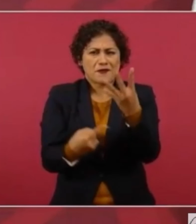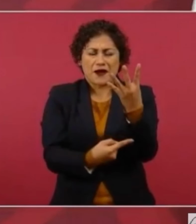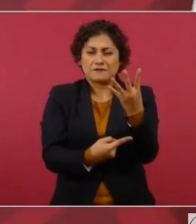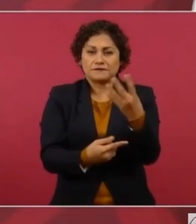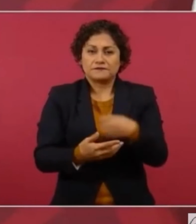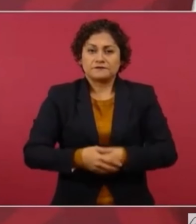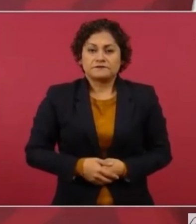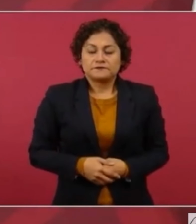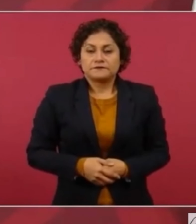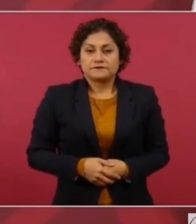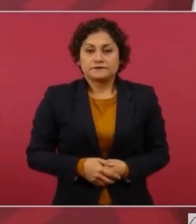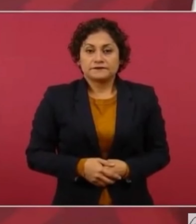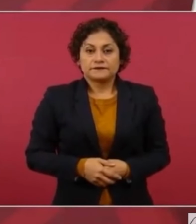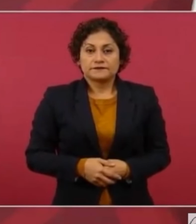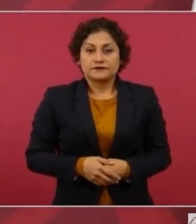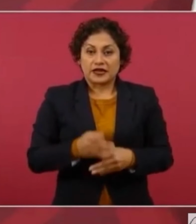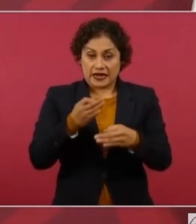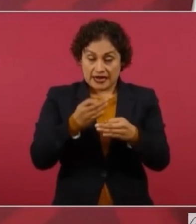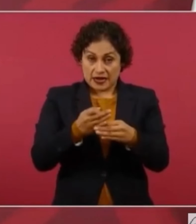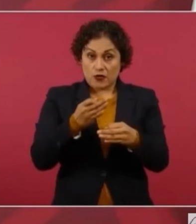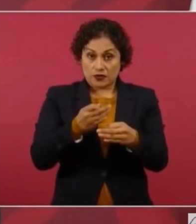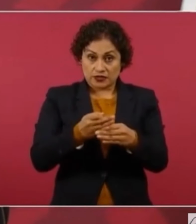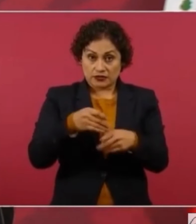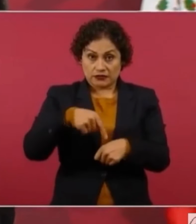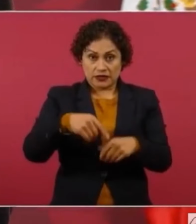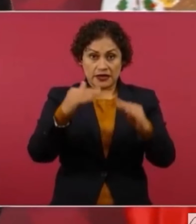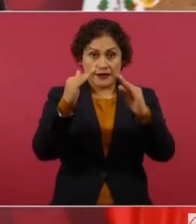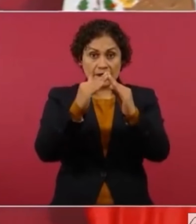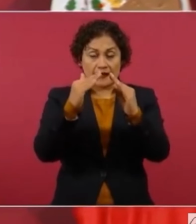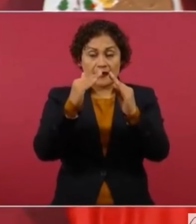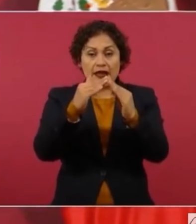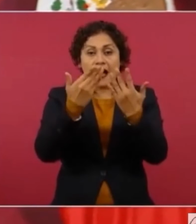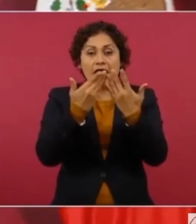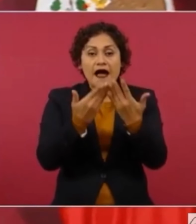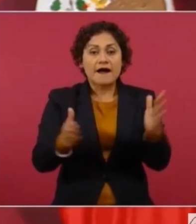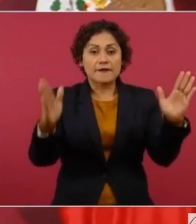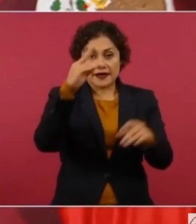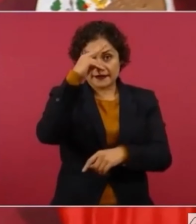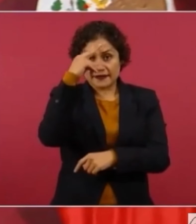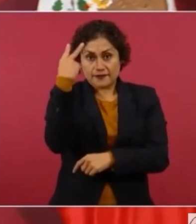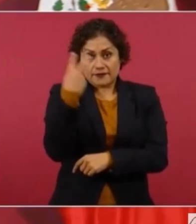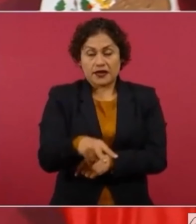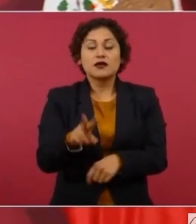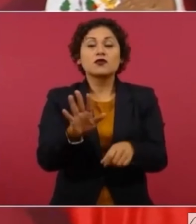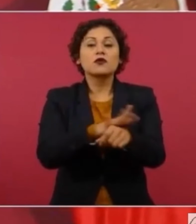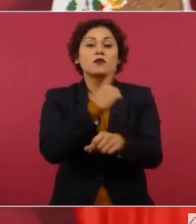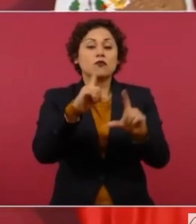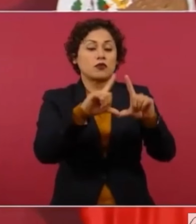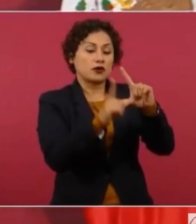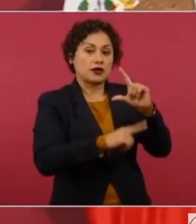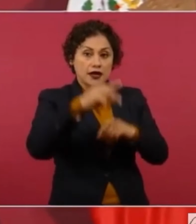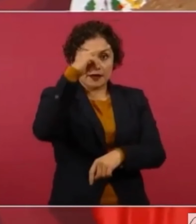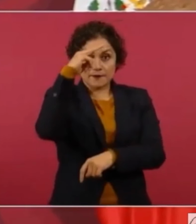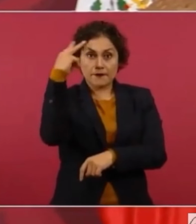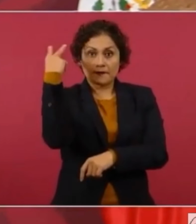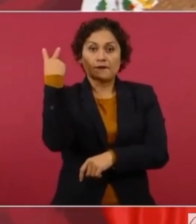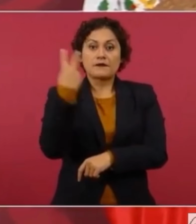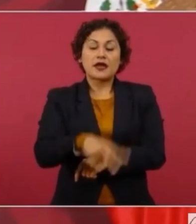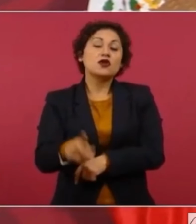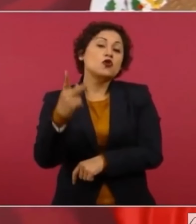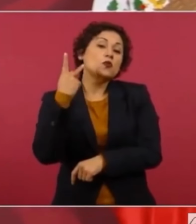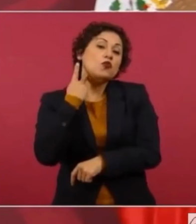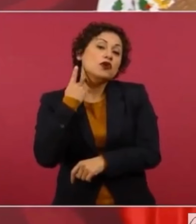Esta es una casa abierta, por eso la política exterior de México es excepcional, reconocida en